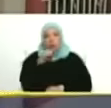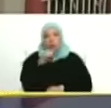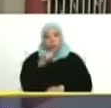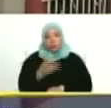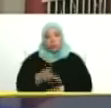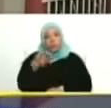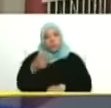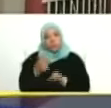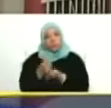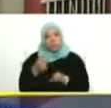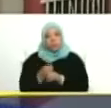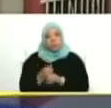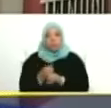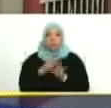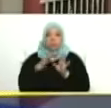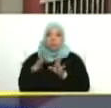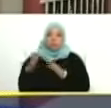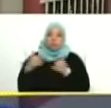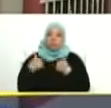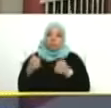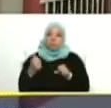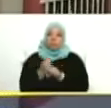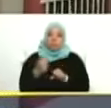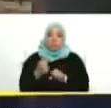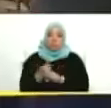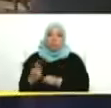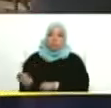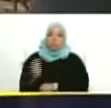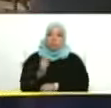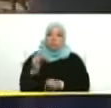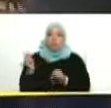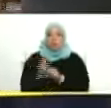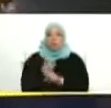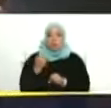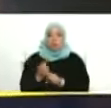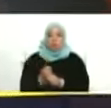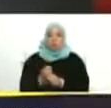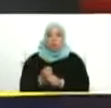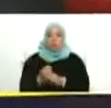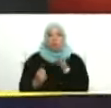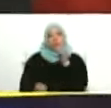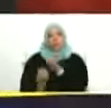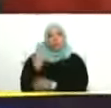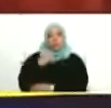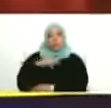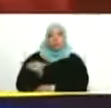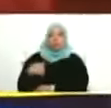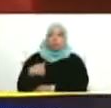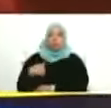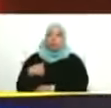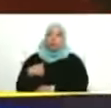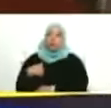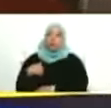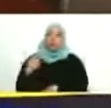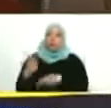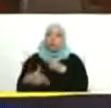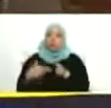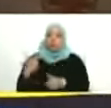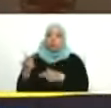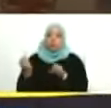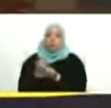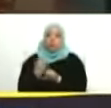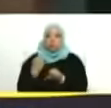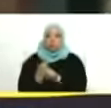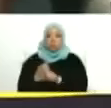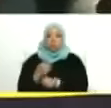Contamos, presidente, con un módulo de salud que hace meses atrás también fue inaugurado por usted, un barrio adentro, tiene un médico, una